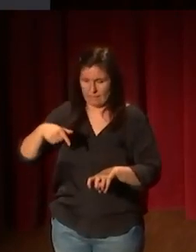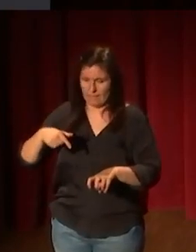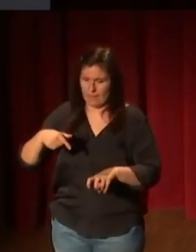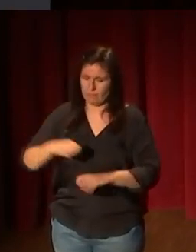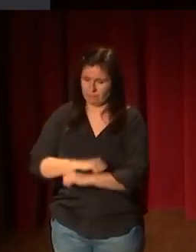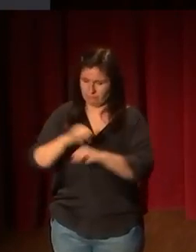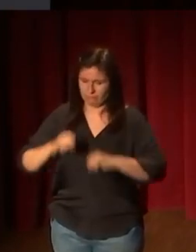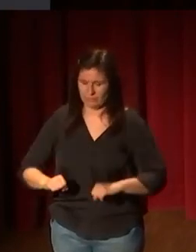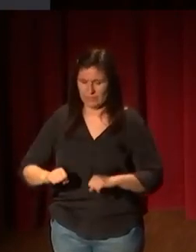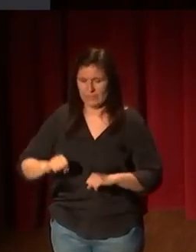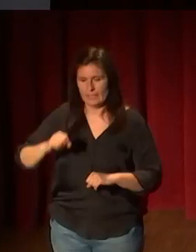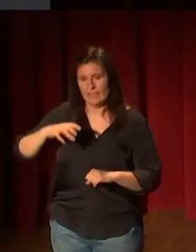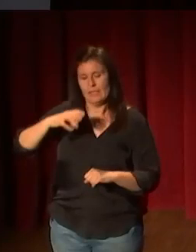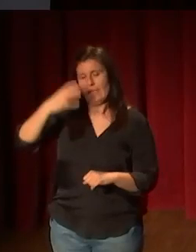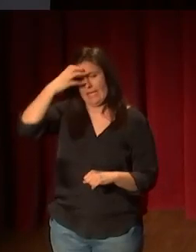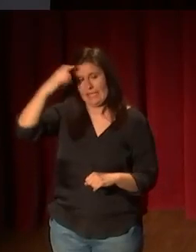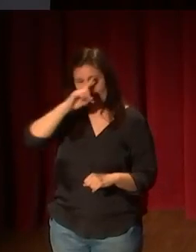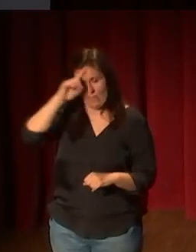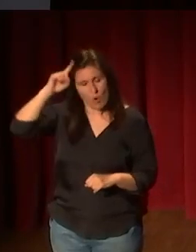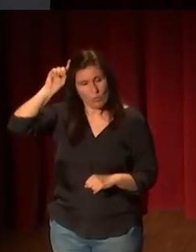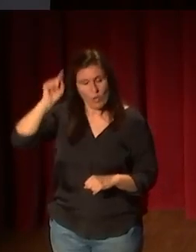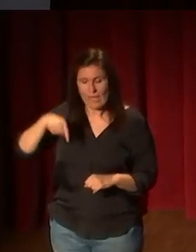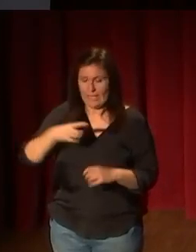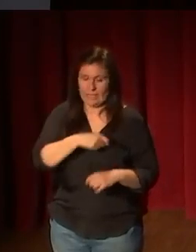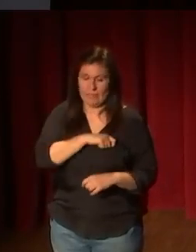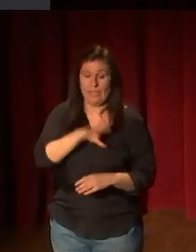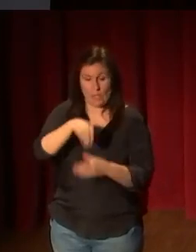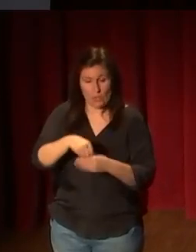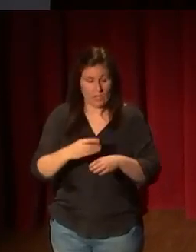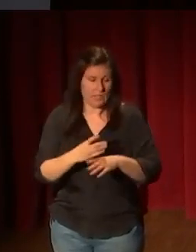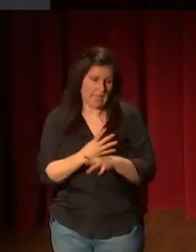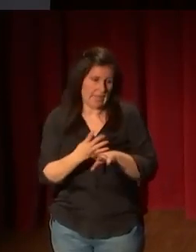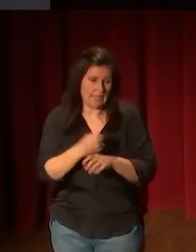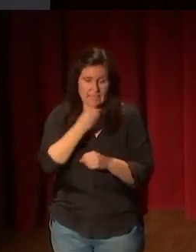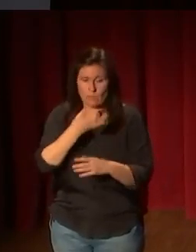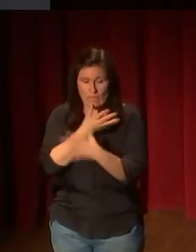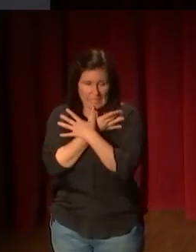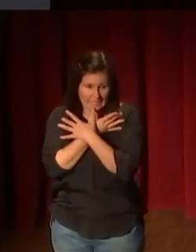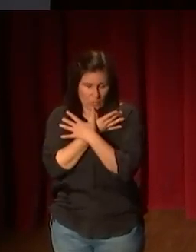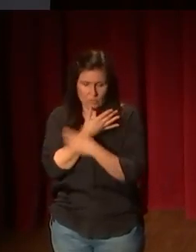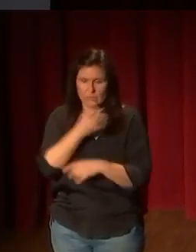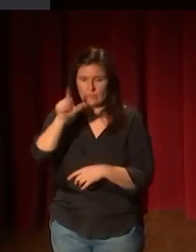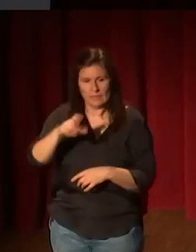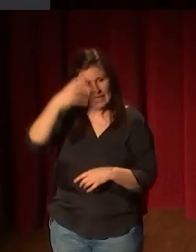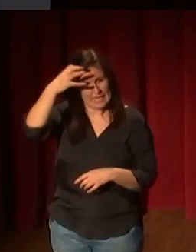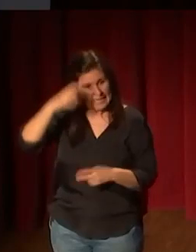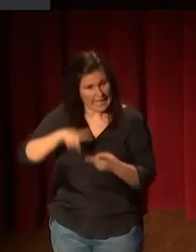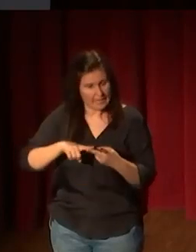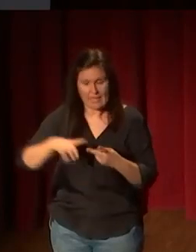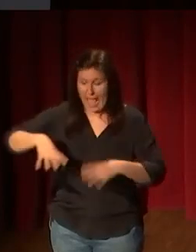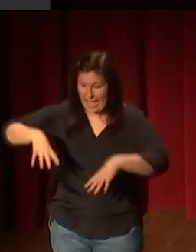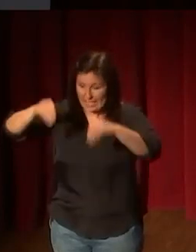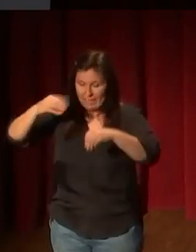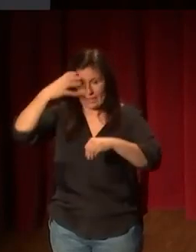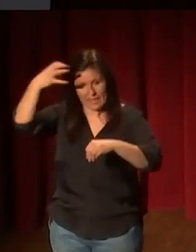instaurada casa de borbón en españa e incluye los jardines del buen retiro la imagen del propio rey el alcázar real y